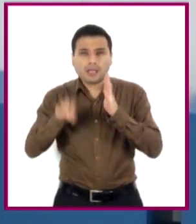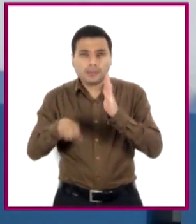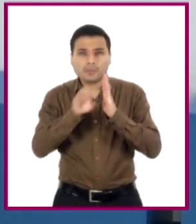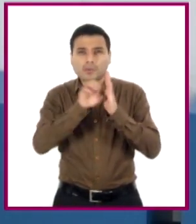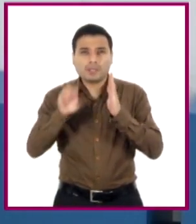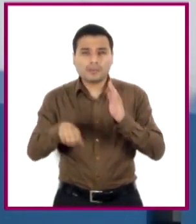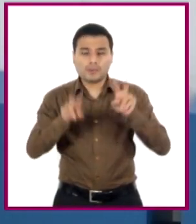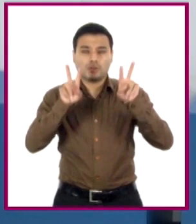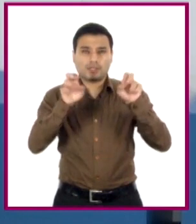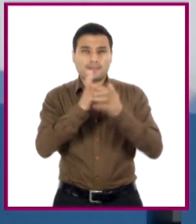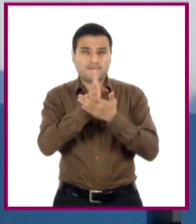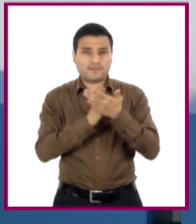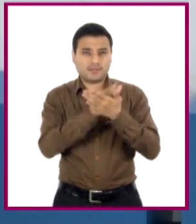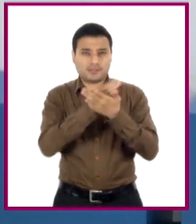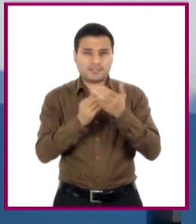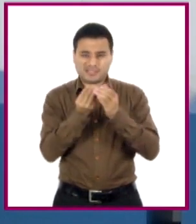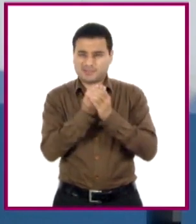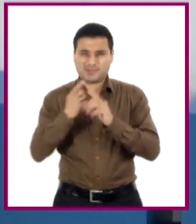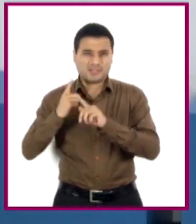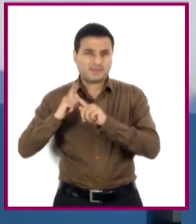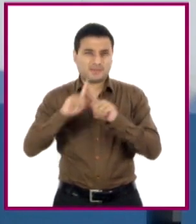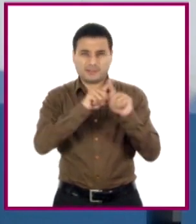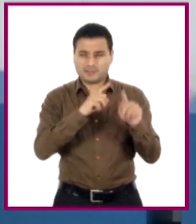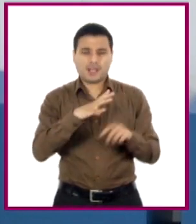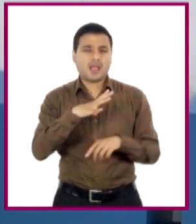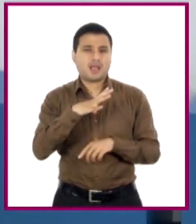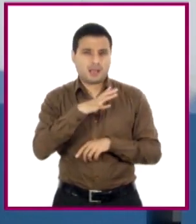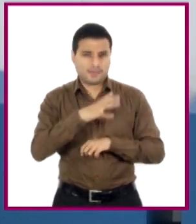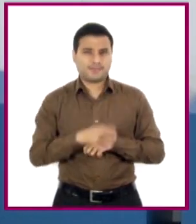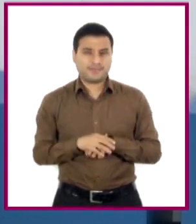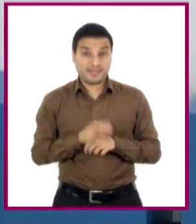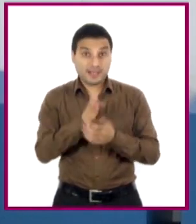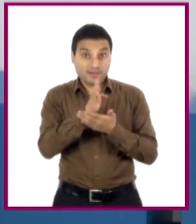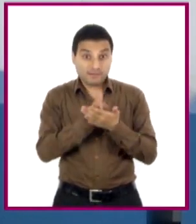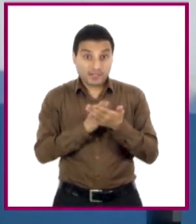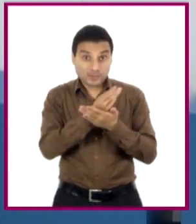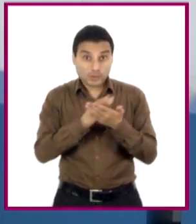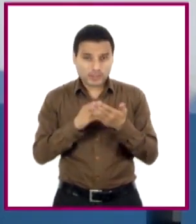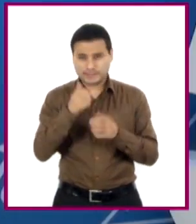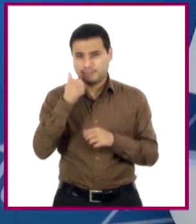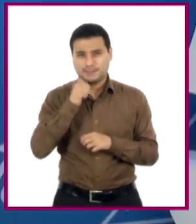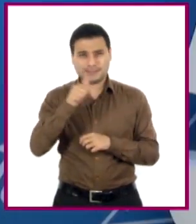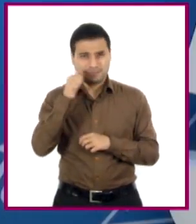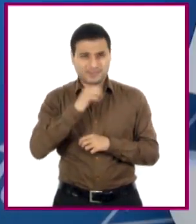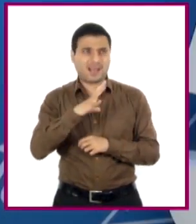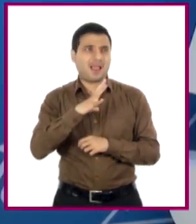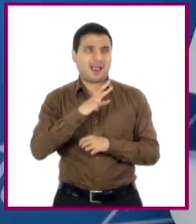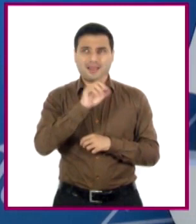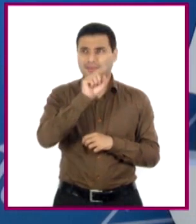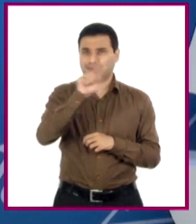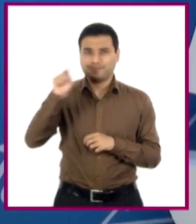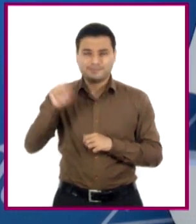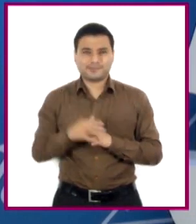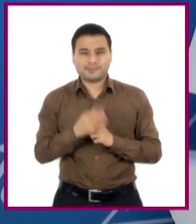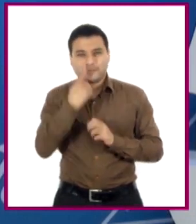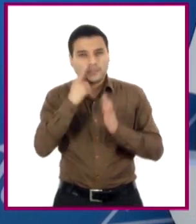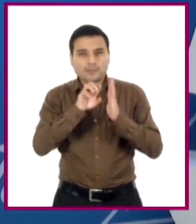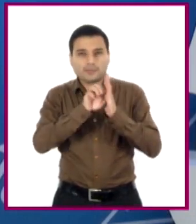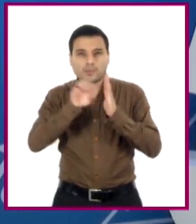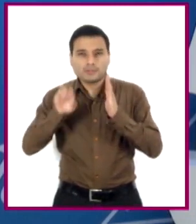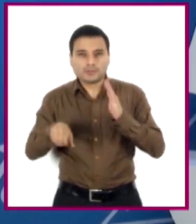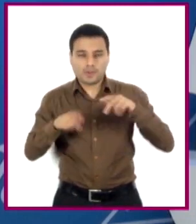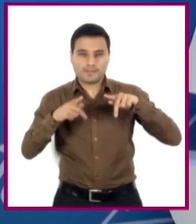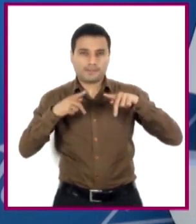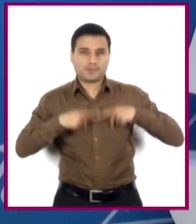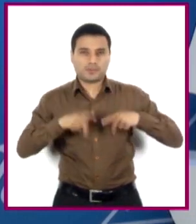de fracciones, ya que, no importando el contexto, las fracciones se usan en todo lugar. Por ejemplo, las personas que trabajan